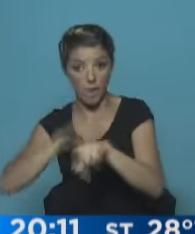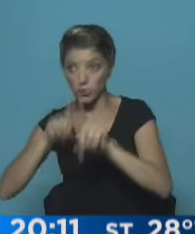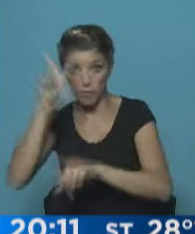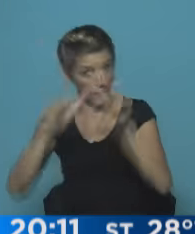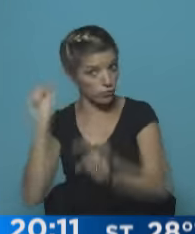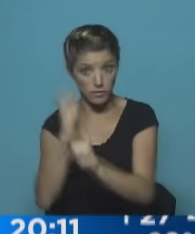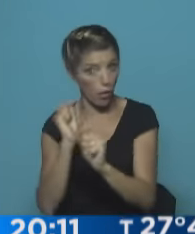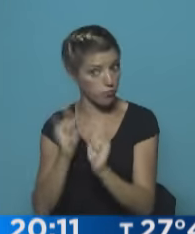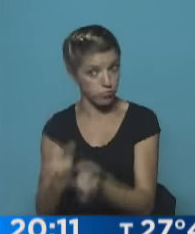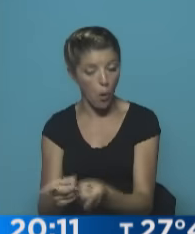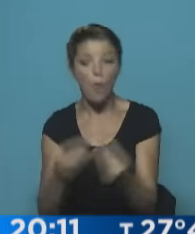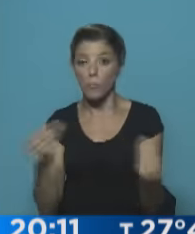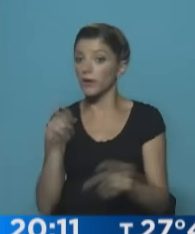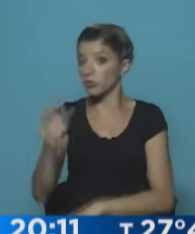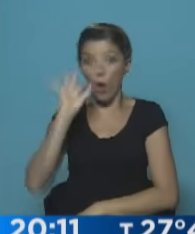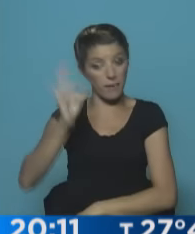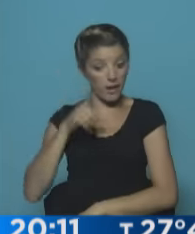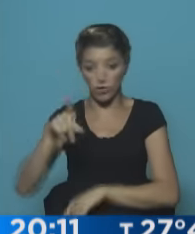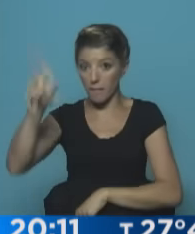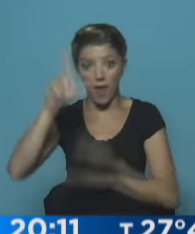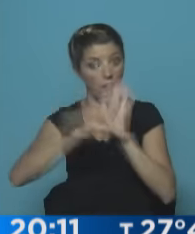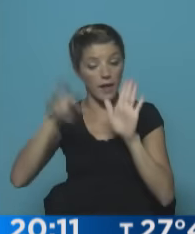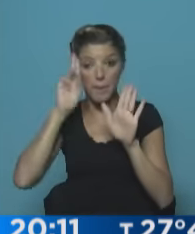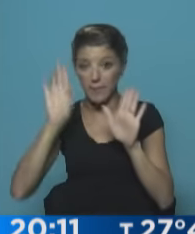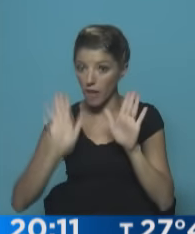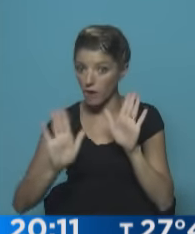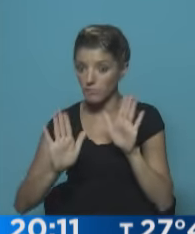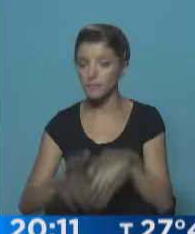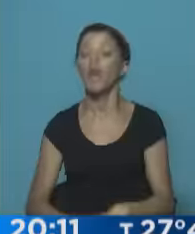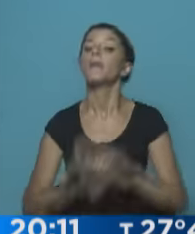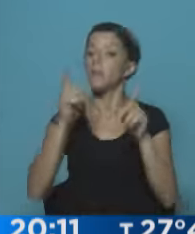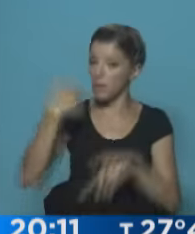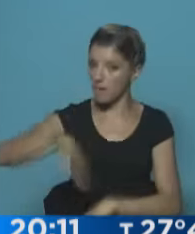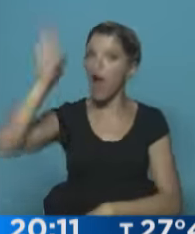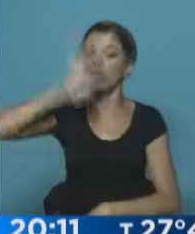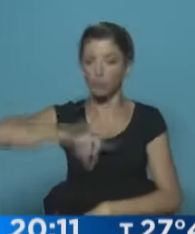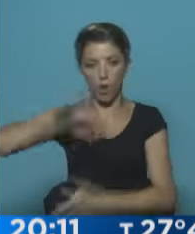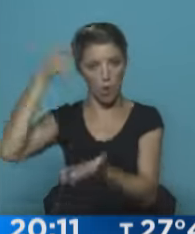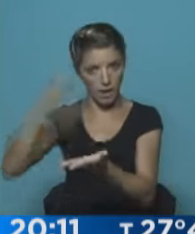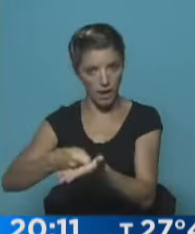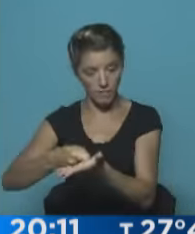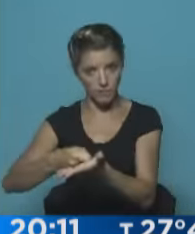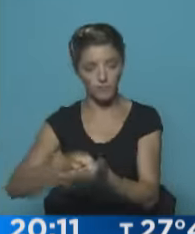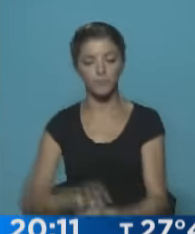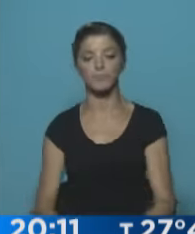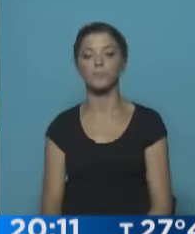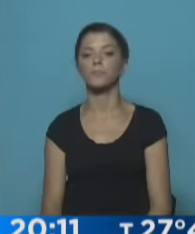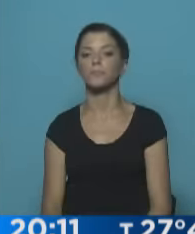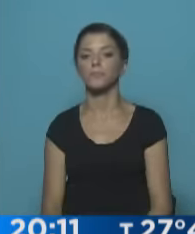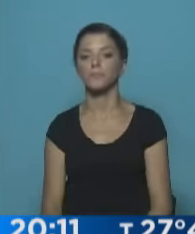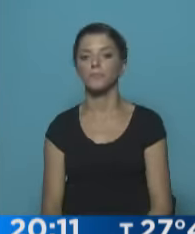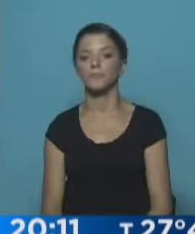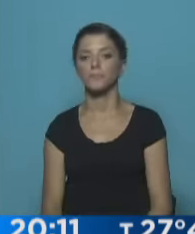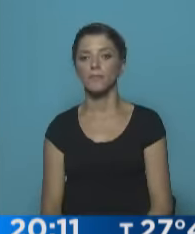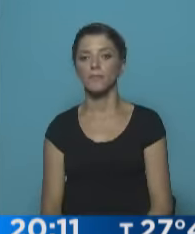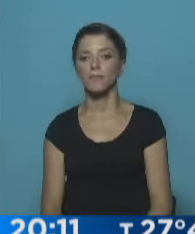comprometió a cumplir con todas las obligaciones legales y este la liquidación de los salarios y lo que manifestaron